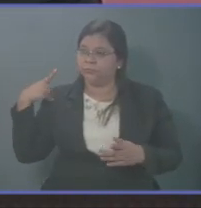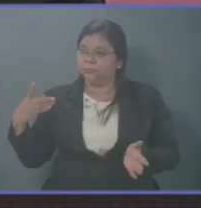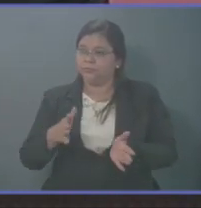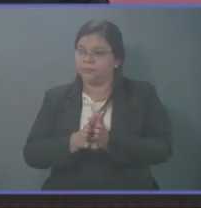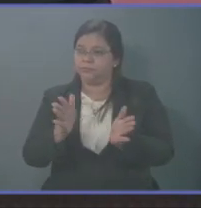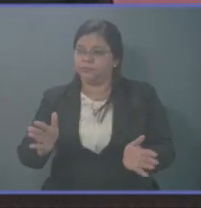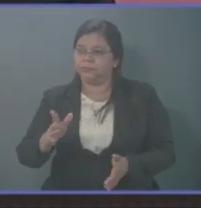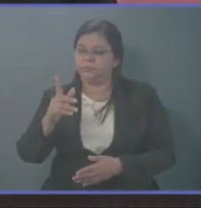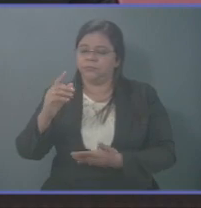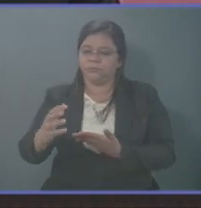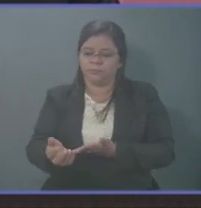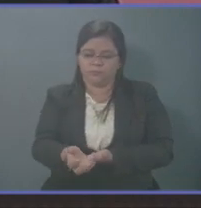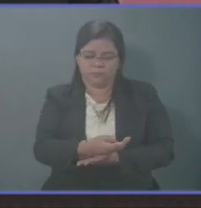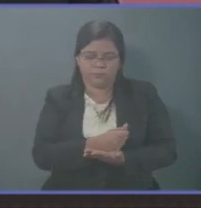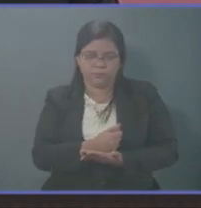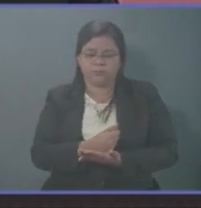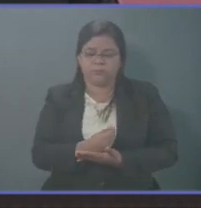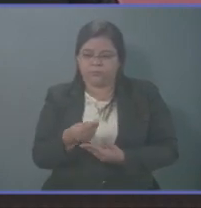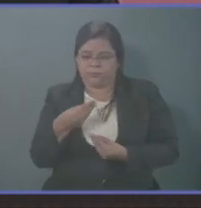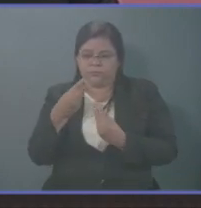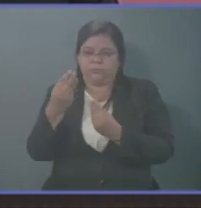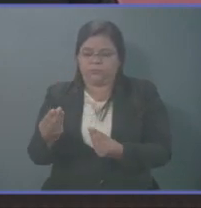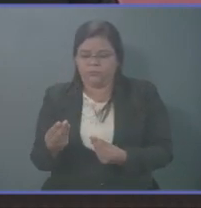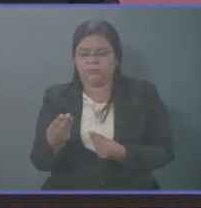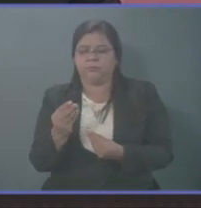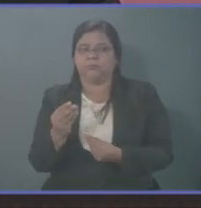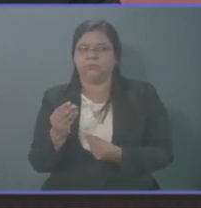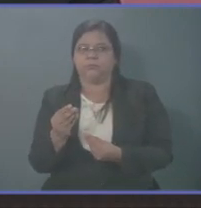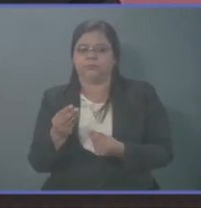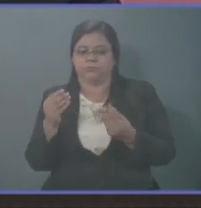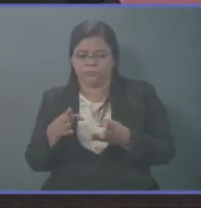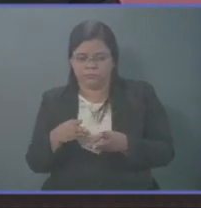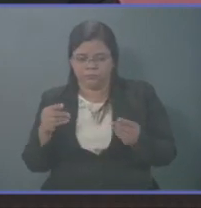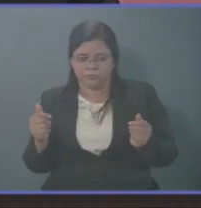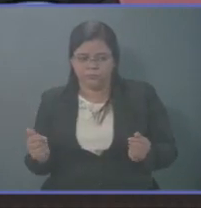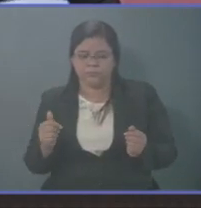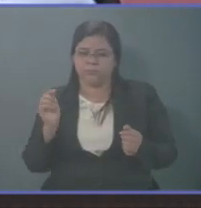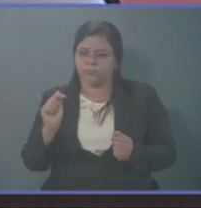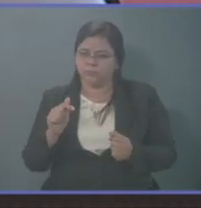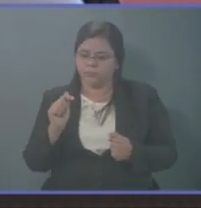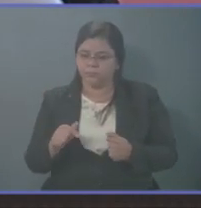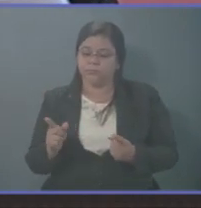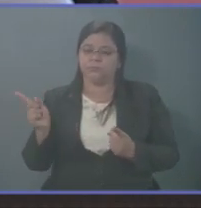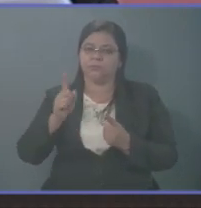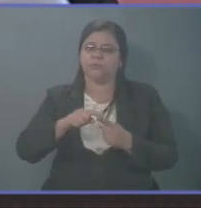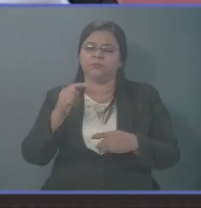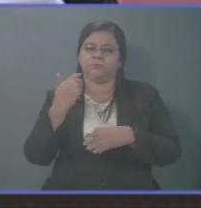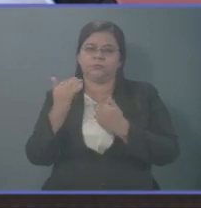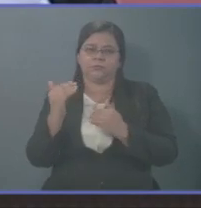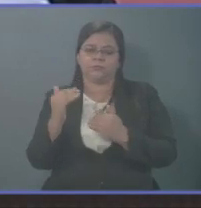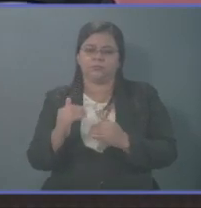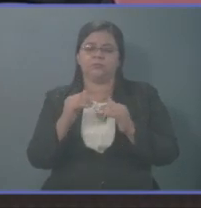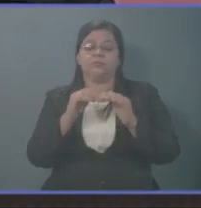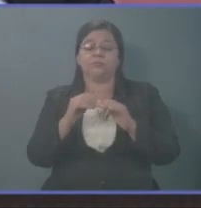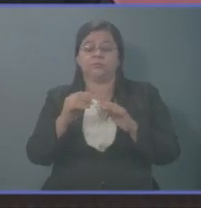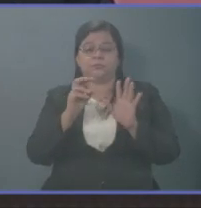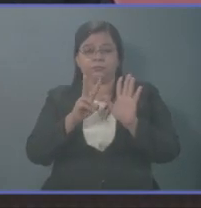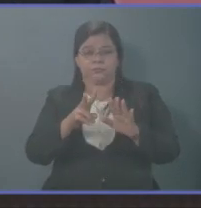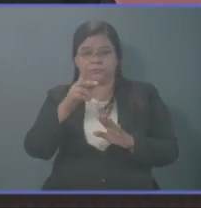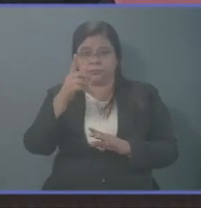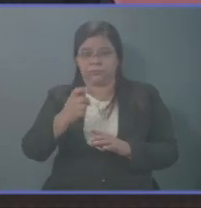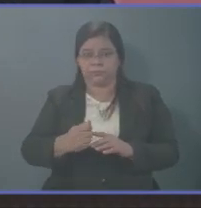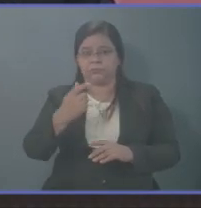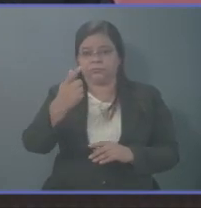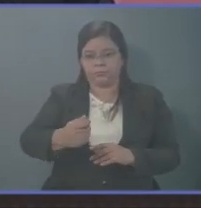Tesorería otorgará, mediante la resolución respectiva, hasta un máximo de 7 cuotas mensuales